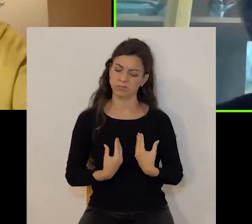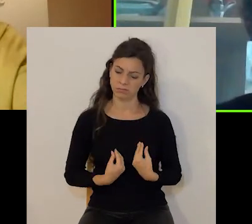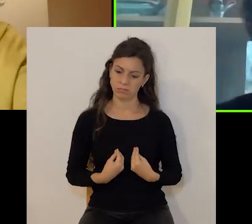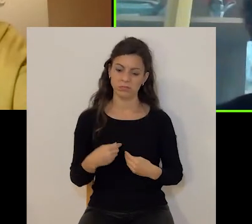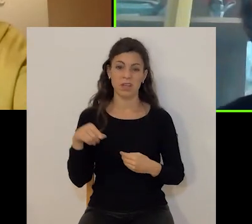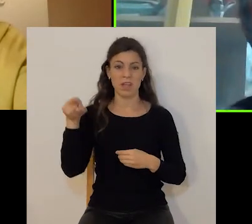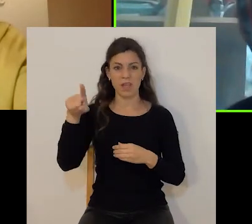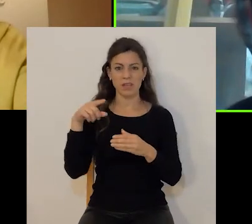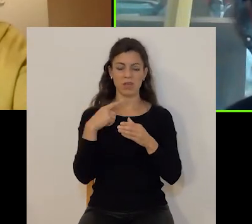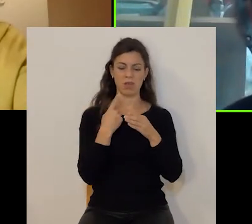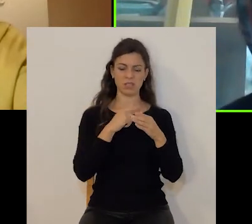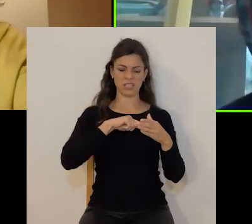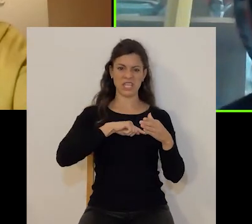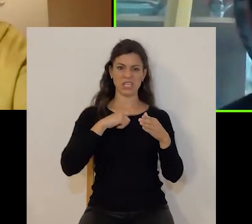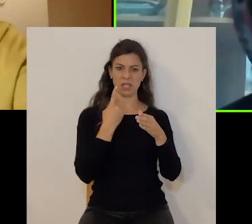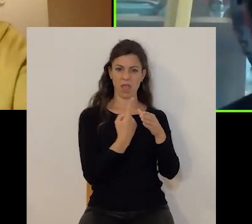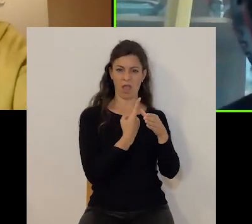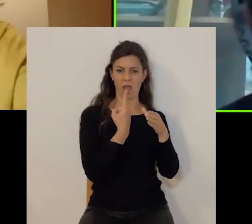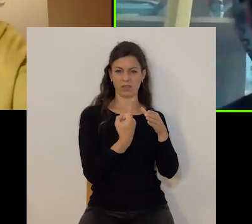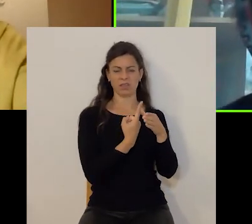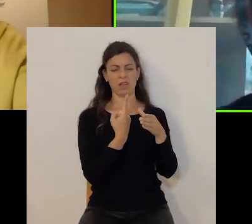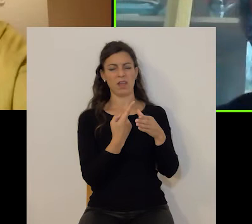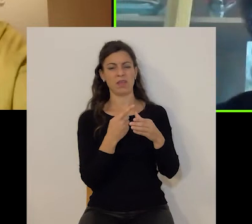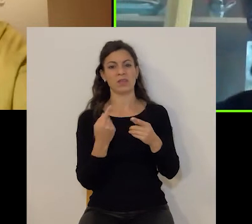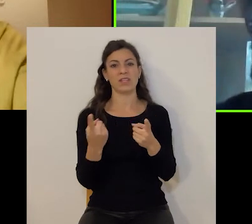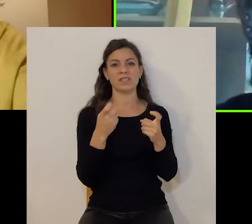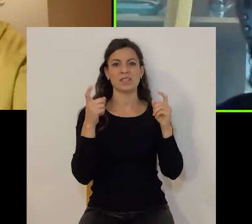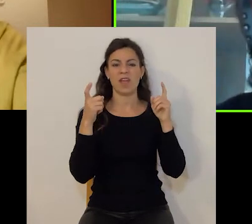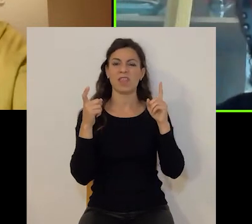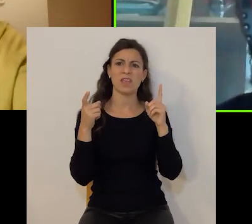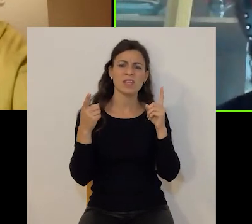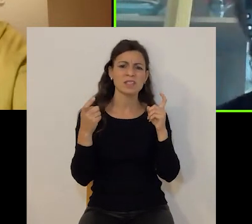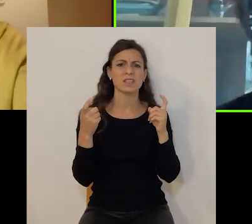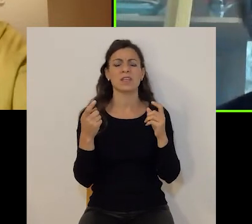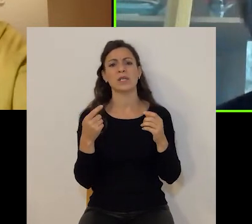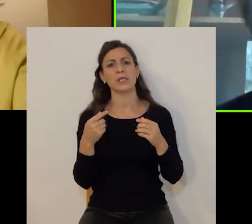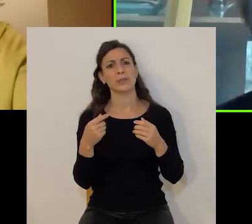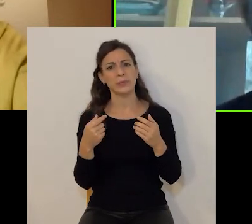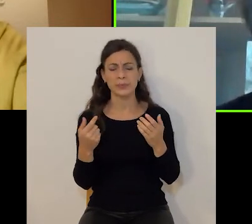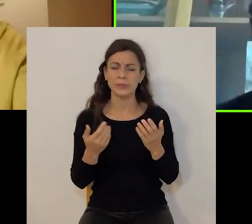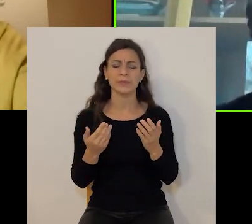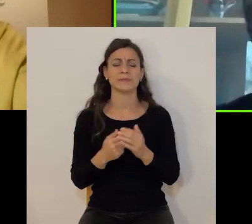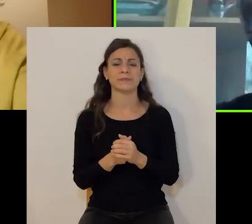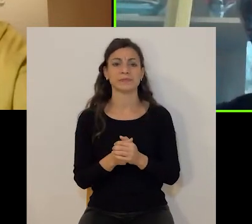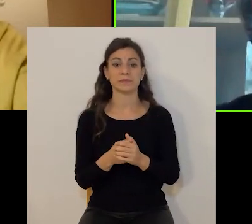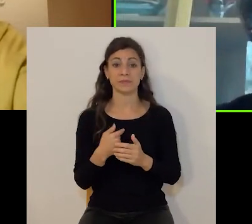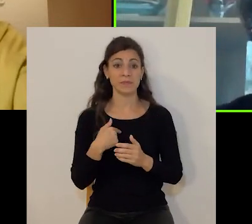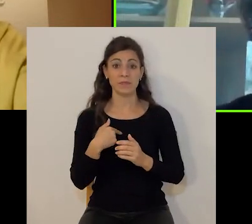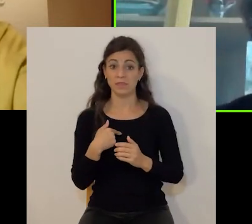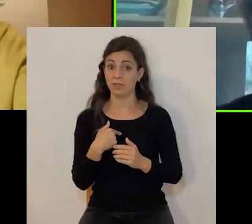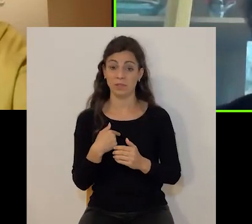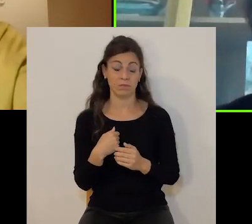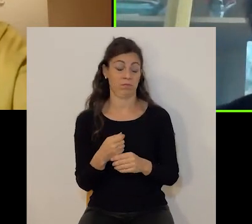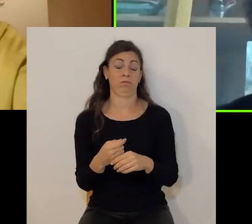aislados con necesidades sociales que están ahora mismo muy mermadas. A mí me ha impactado.